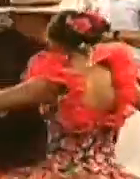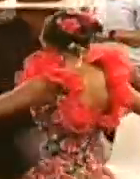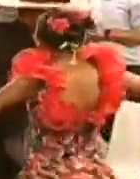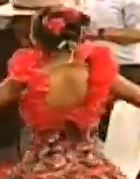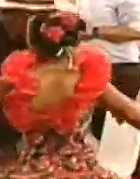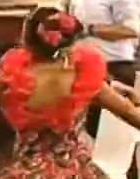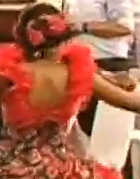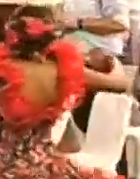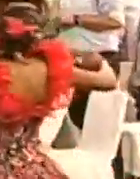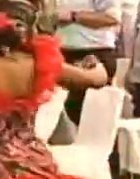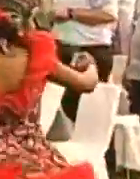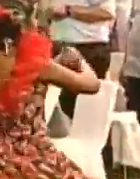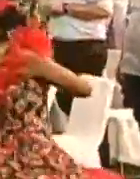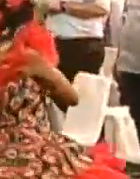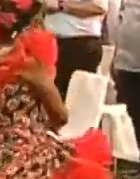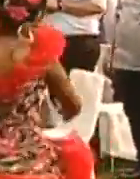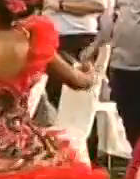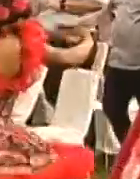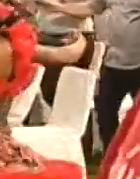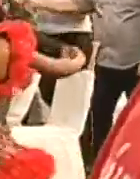primera comandante, Silvia Flor.